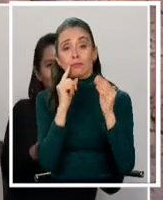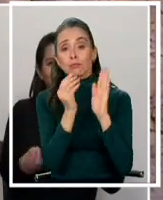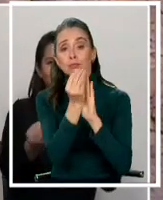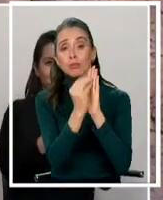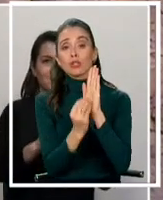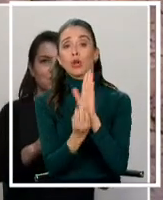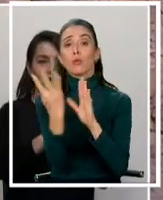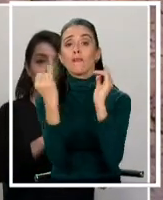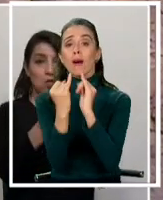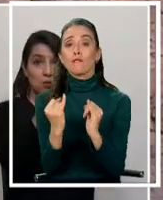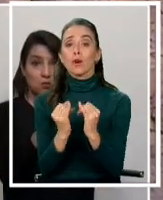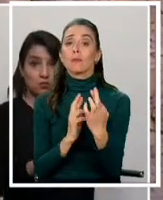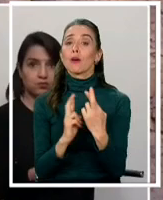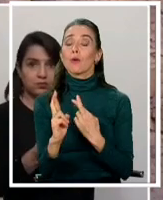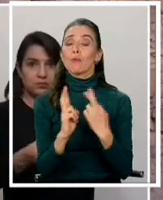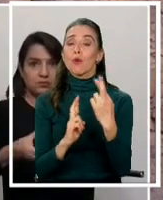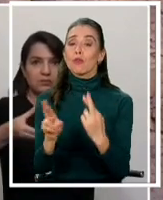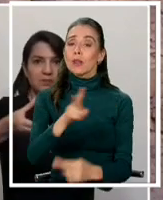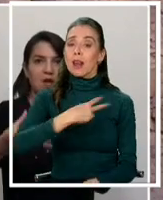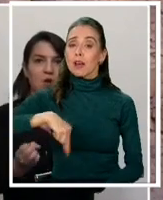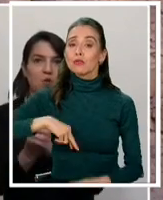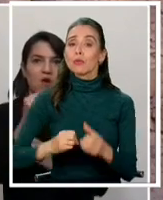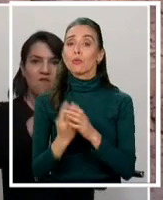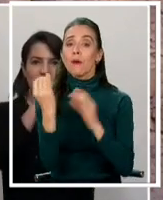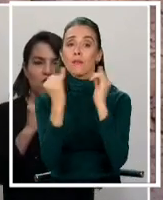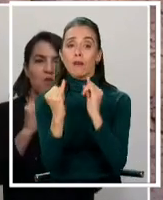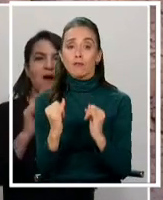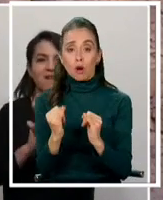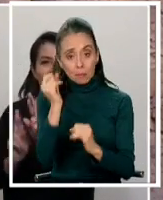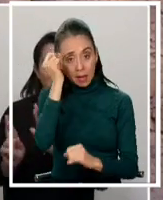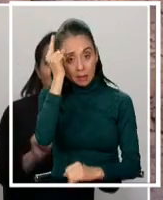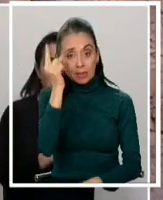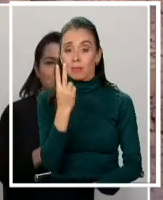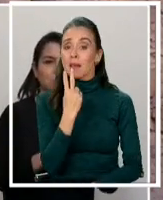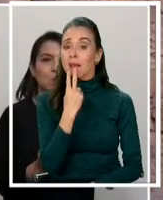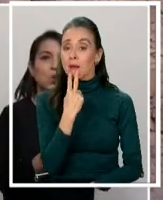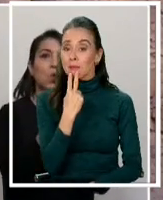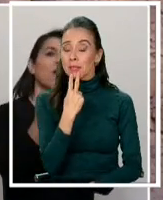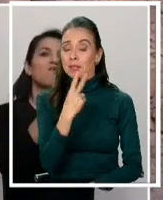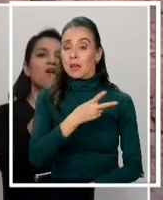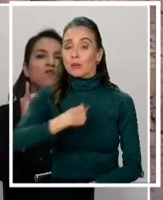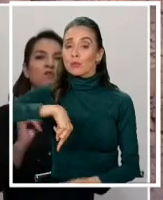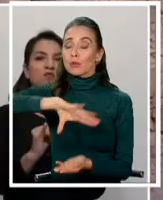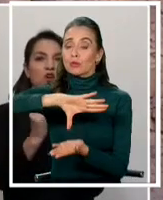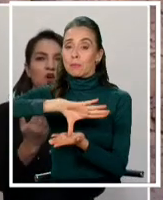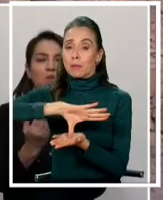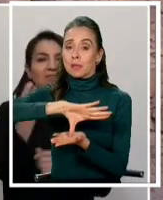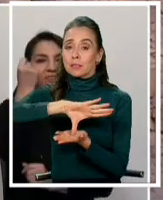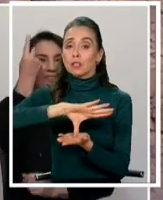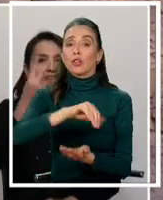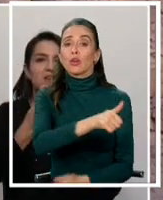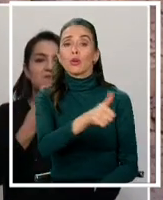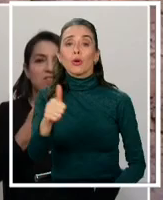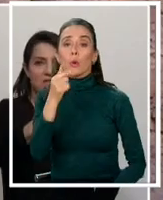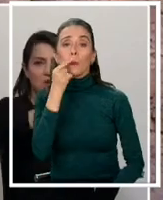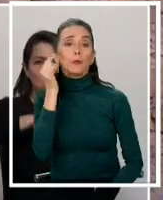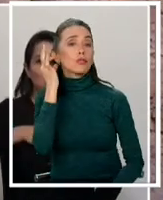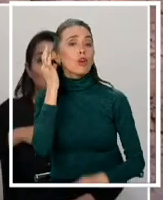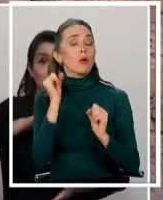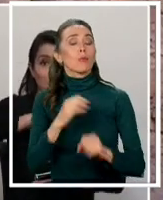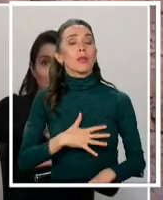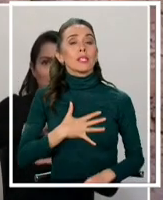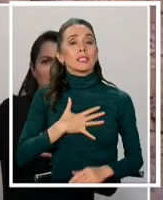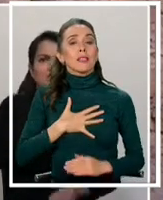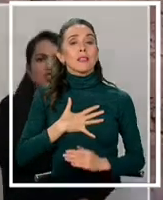una nueva forma de relacionarnos, una nueva forma de entender la vida en nuestro país, donde todas y todos pueden